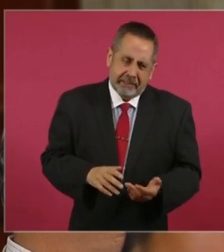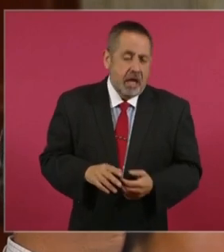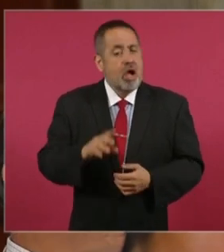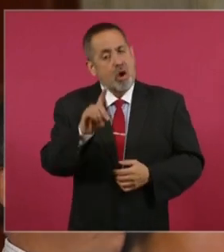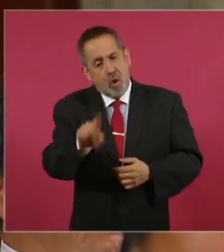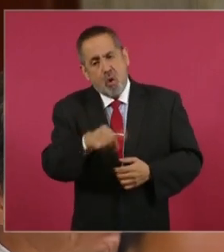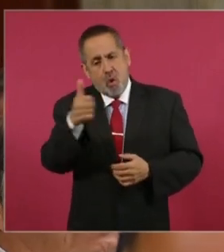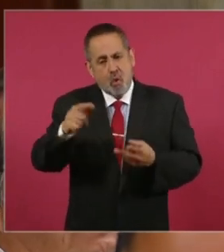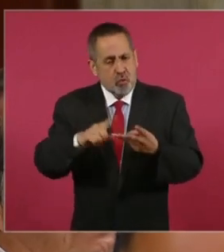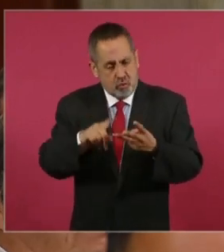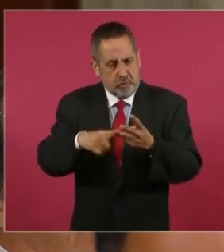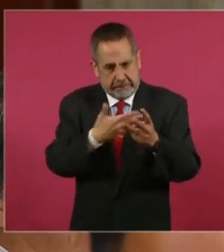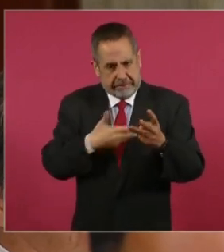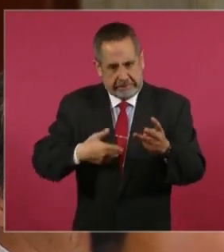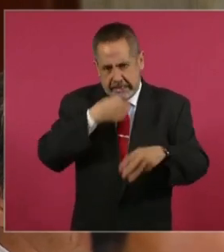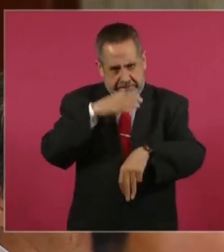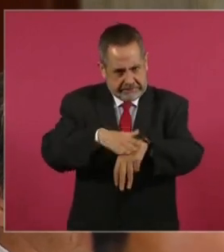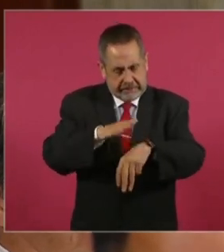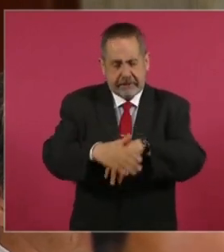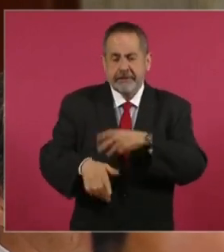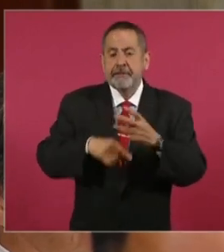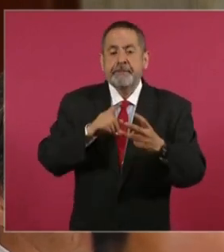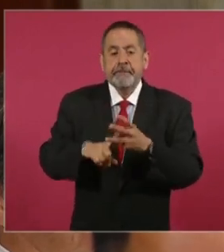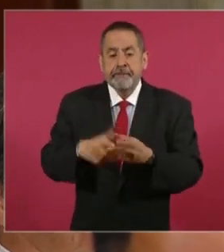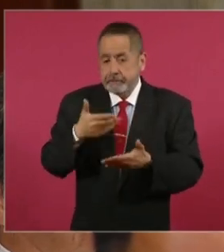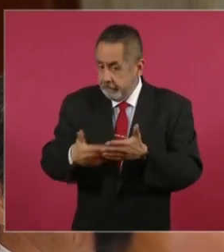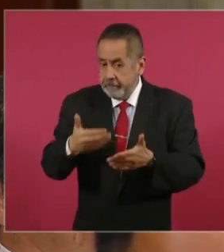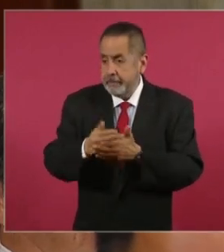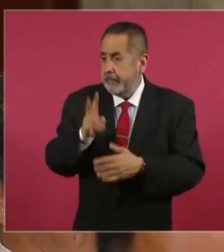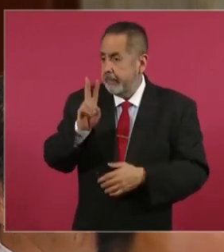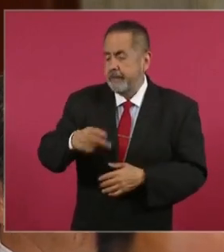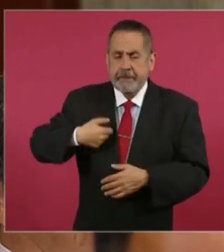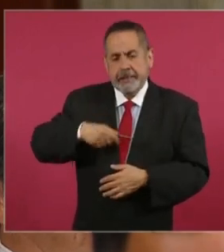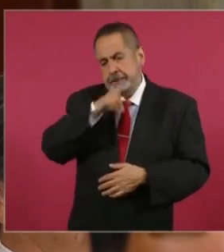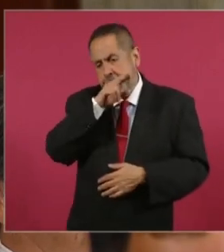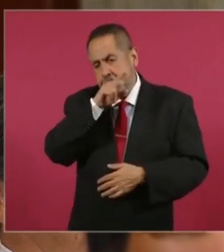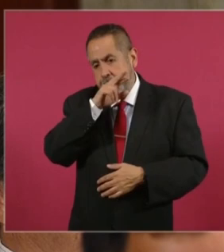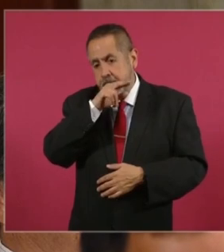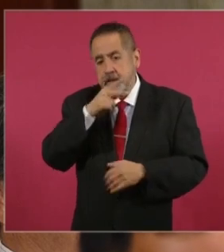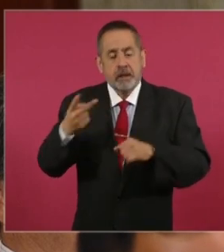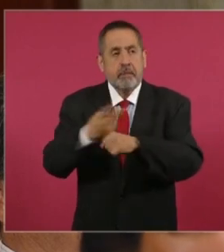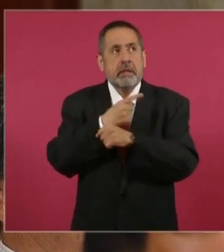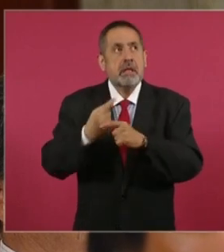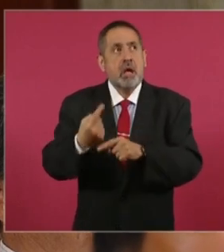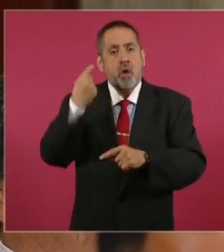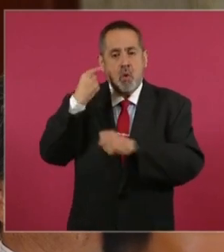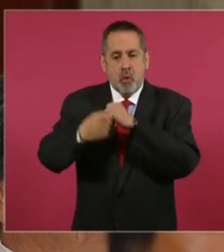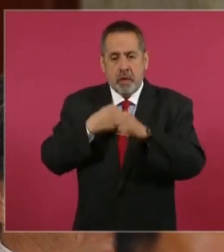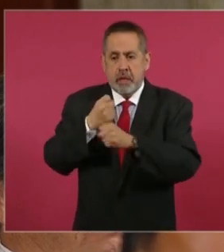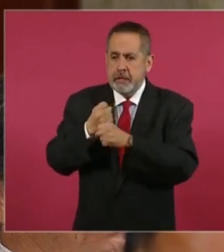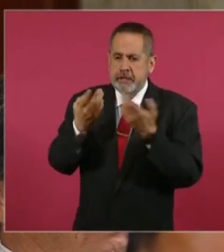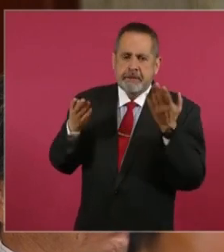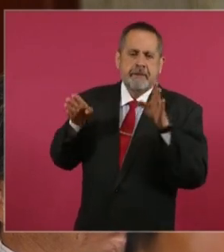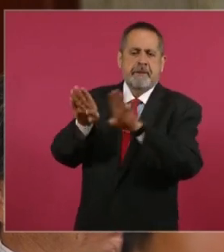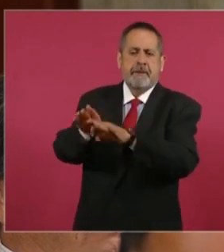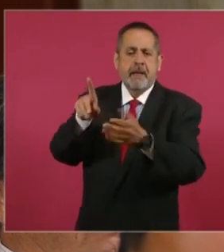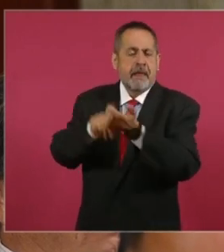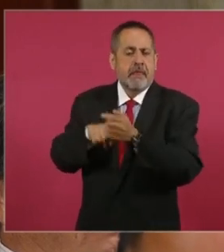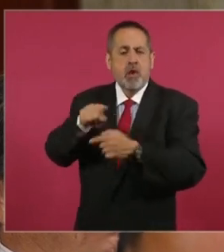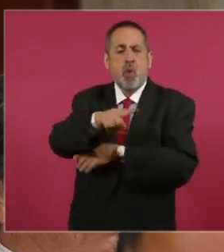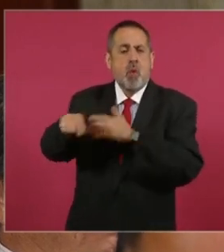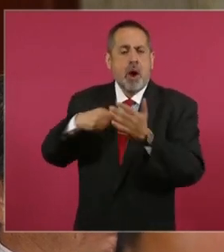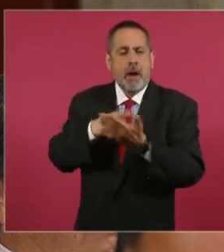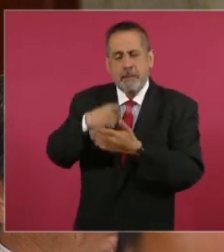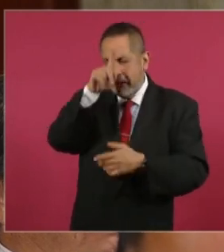presidente, que actualmente preocupa, es la clausura desde hace más de un año del aviario El Nido,